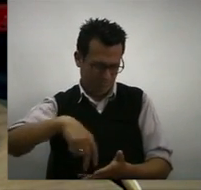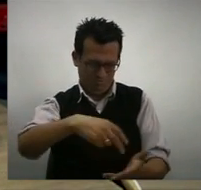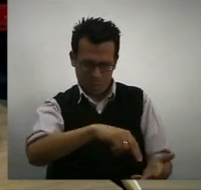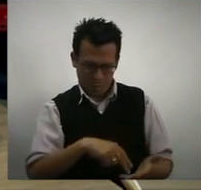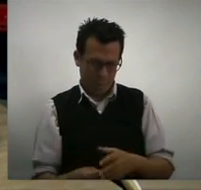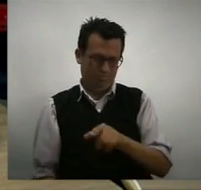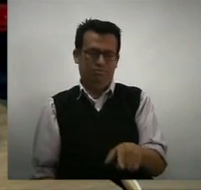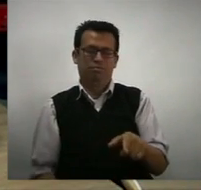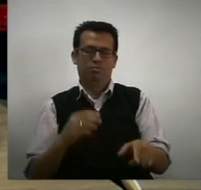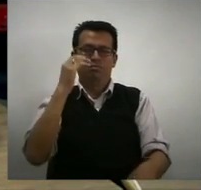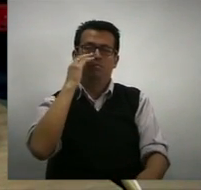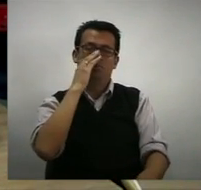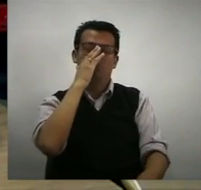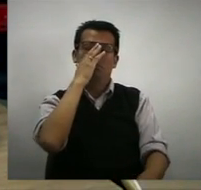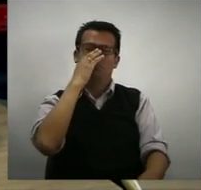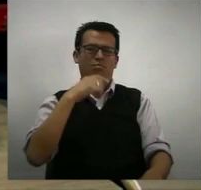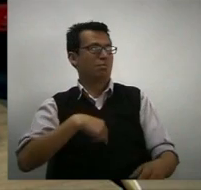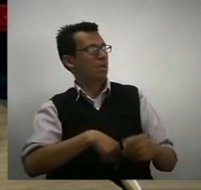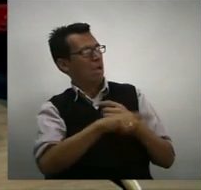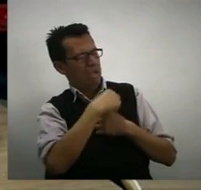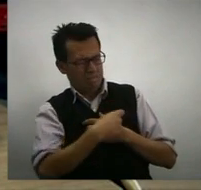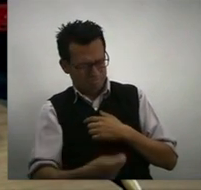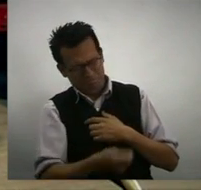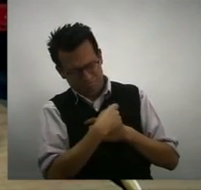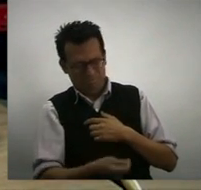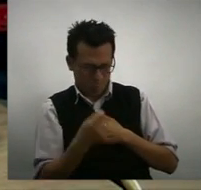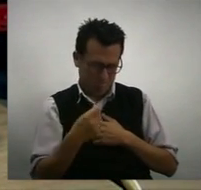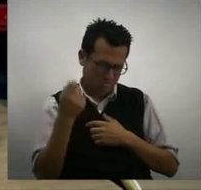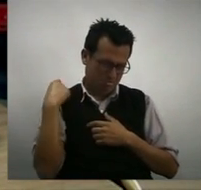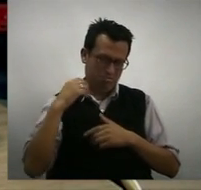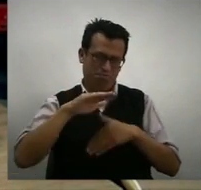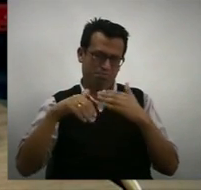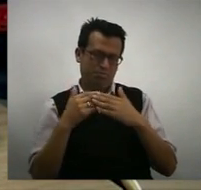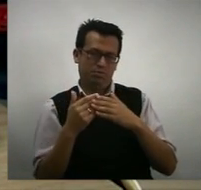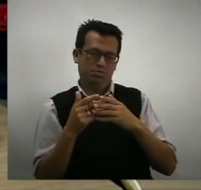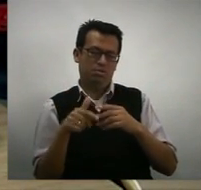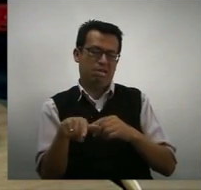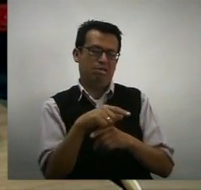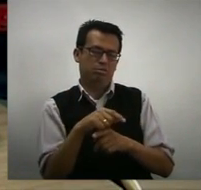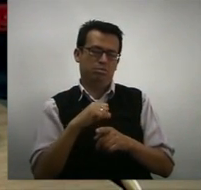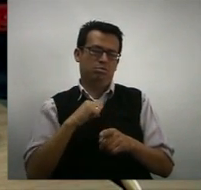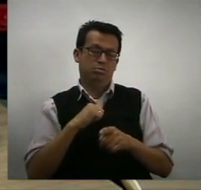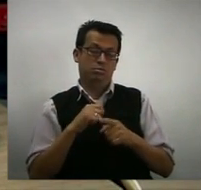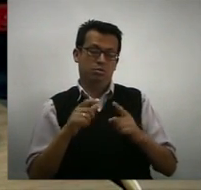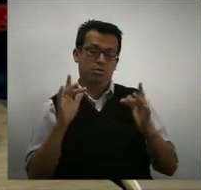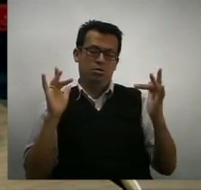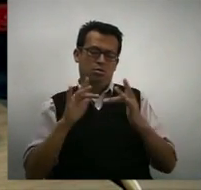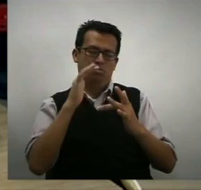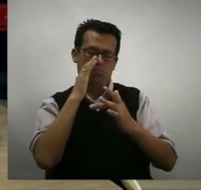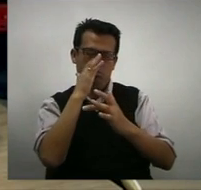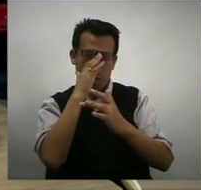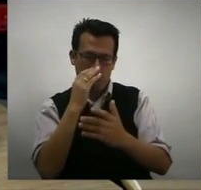por la gran madre fálica y famélica que con su traje sadomasoquista de monja histérica perpetúa la sincronicidad del